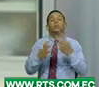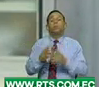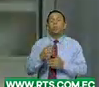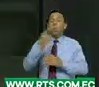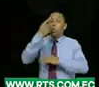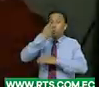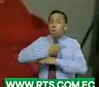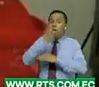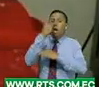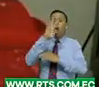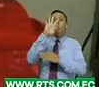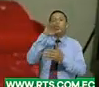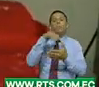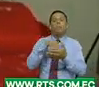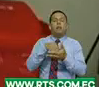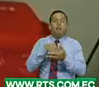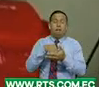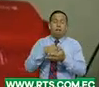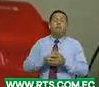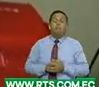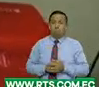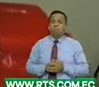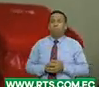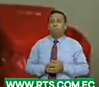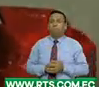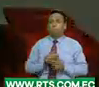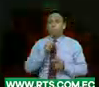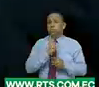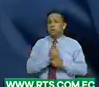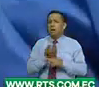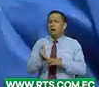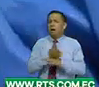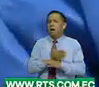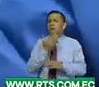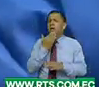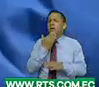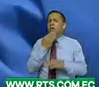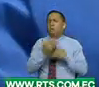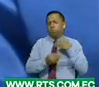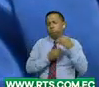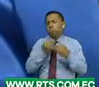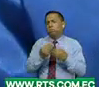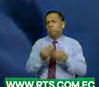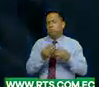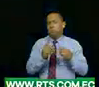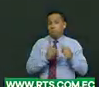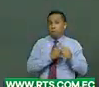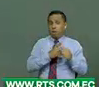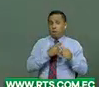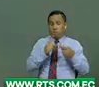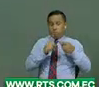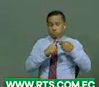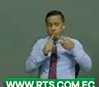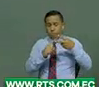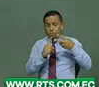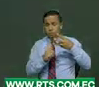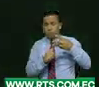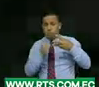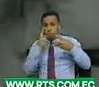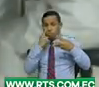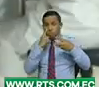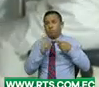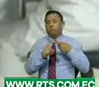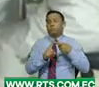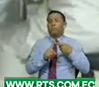previo al análisis final hay varias fases entre ellas el procesamiento y la amplificación automatizada al